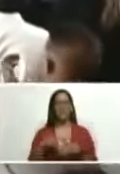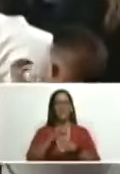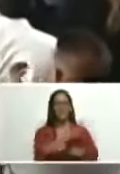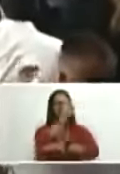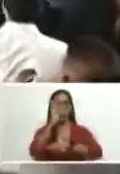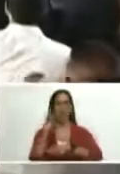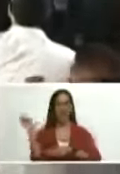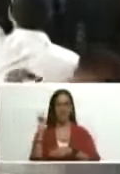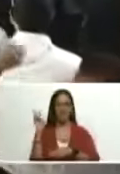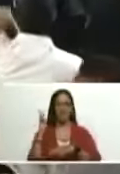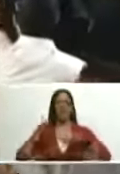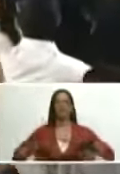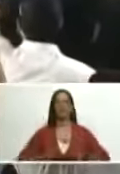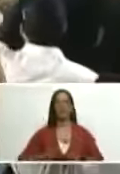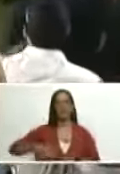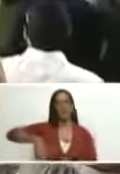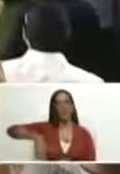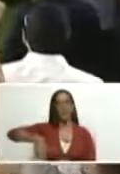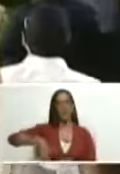de Venezuela!